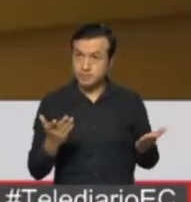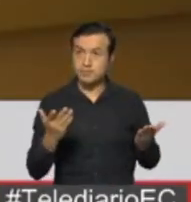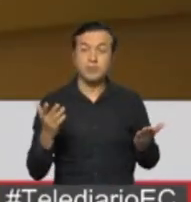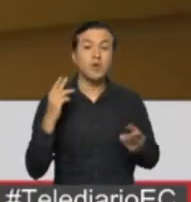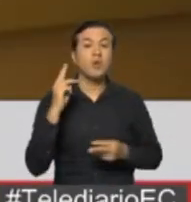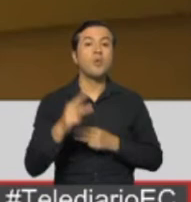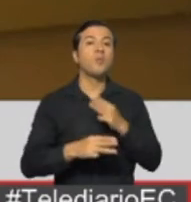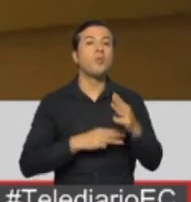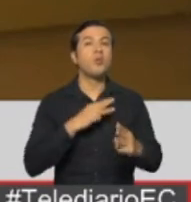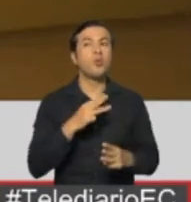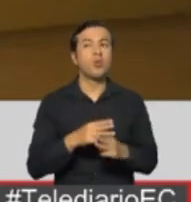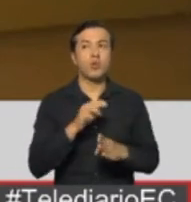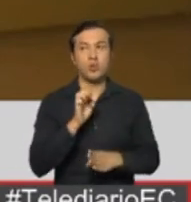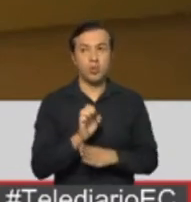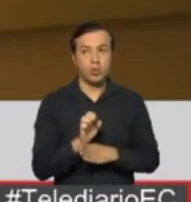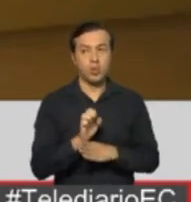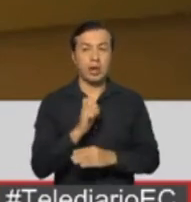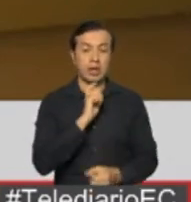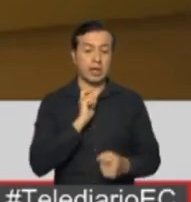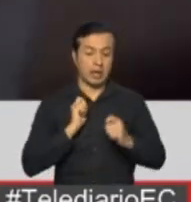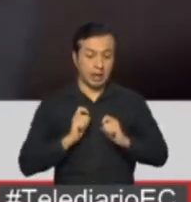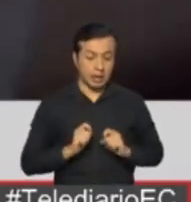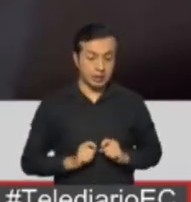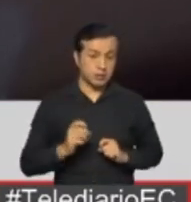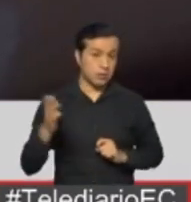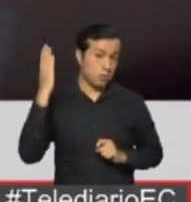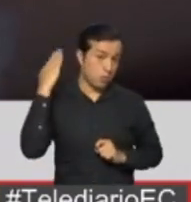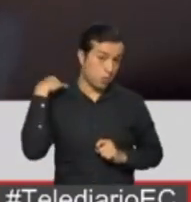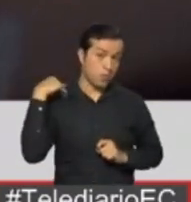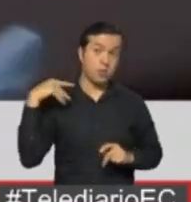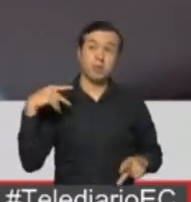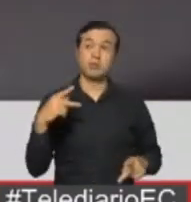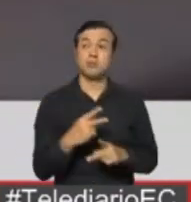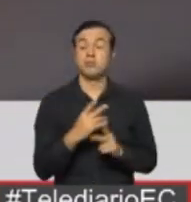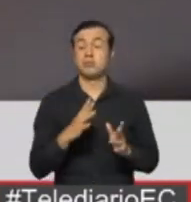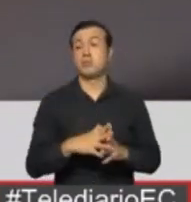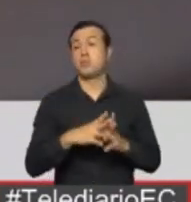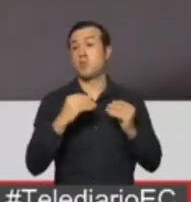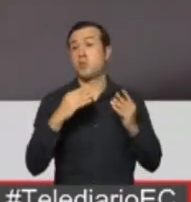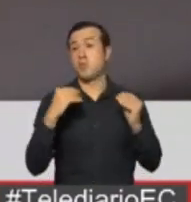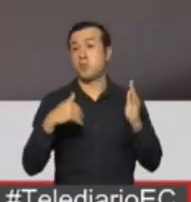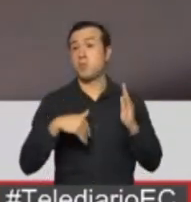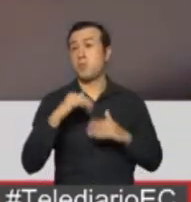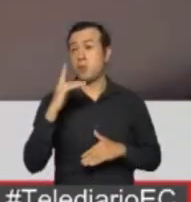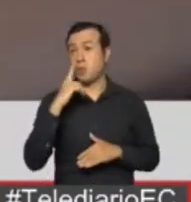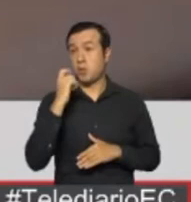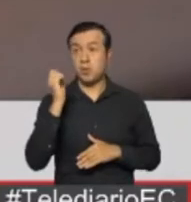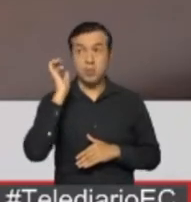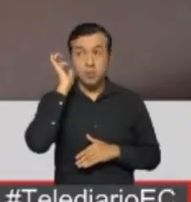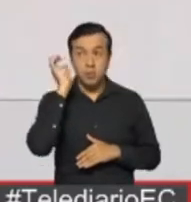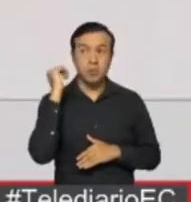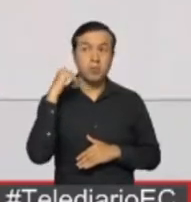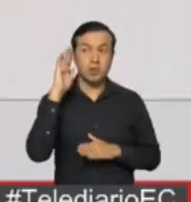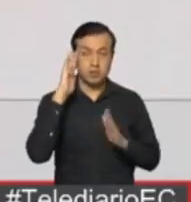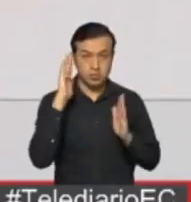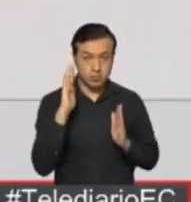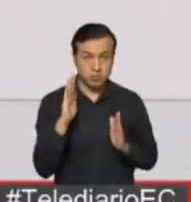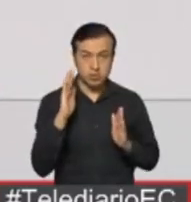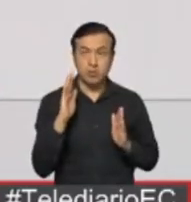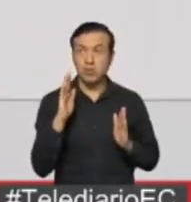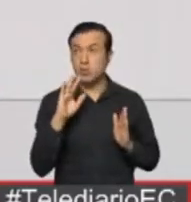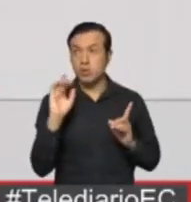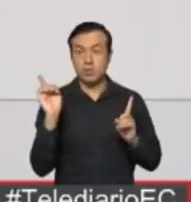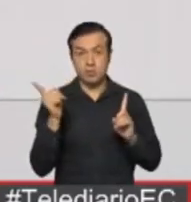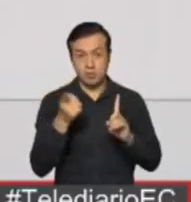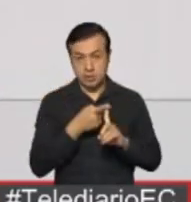mundial y en el ecuador el cáncer del pulmón avanza de forma agresiva y ataca más a hombres que mujeres es el número